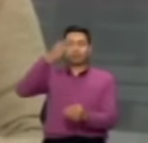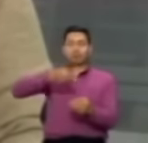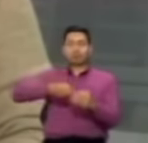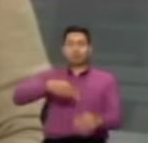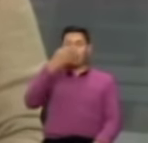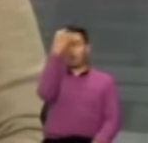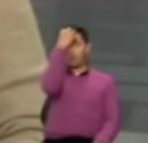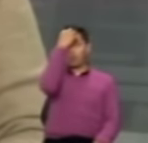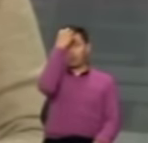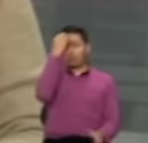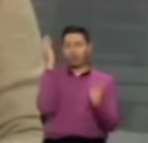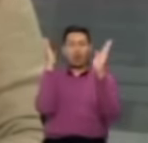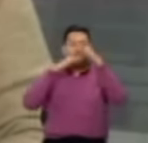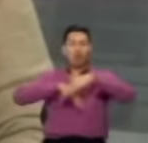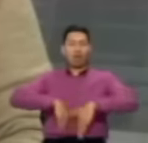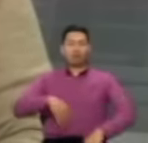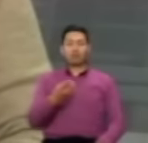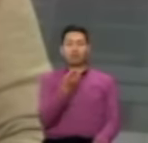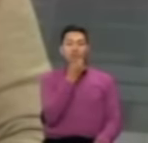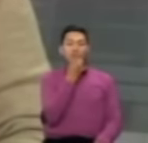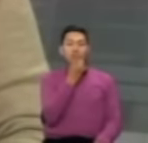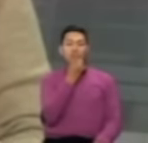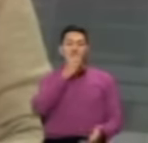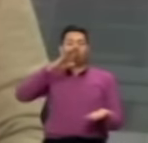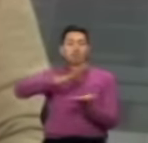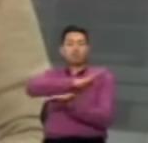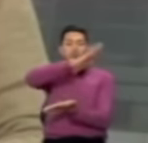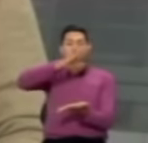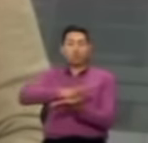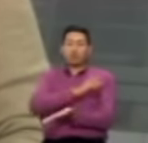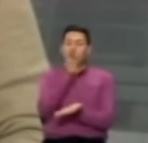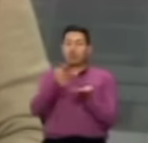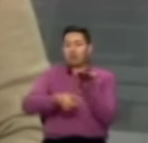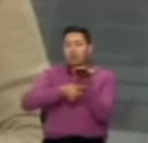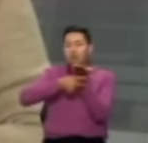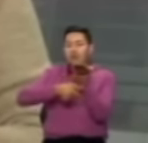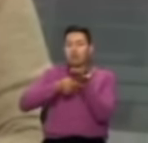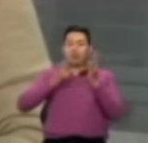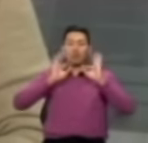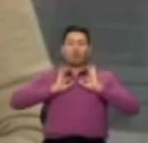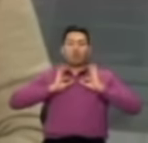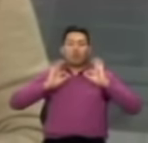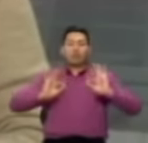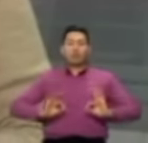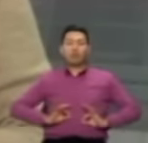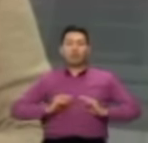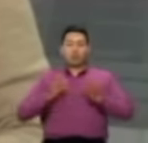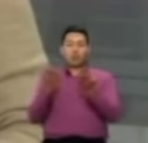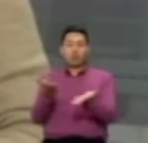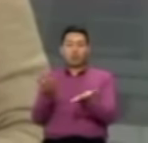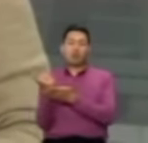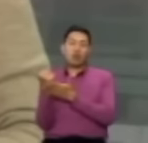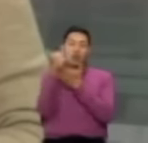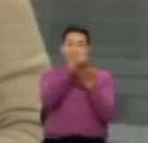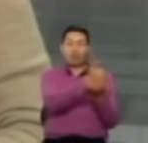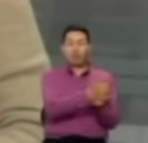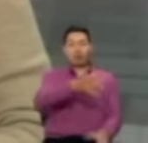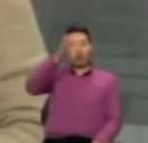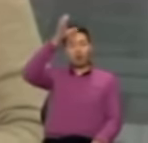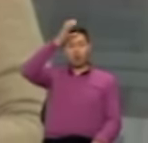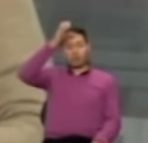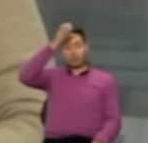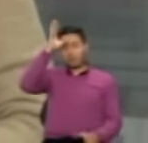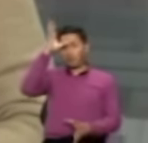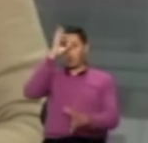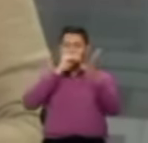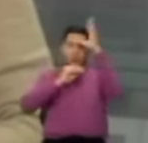tienen desayuno escolar, tienen textos escolares, tienen un uniforme y les permite ese conocimiento que va a